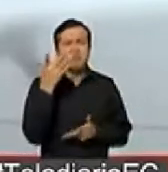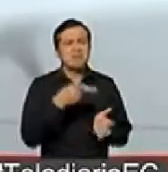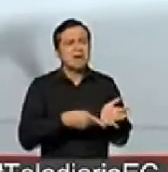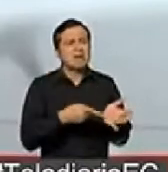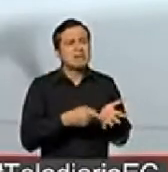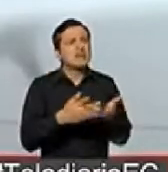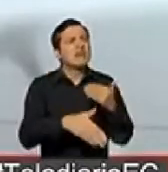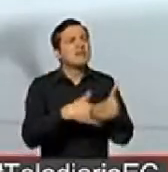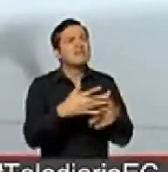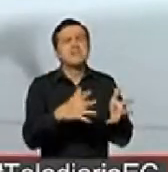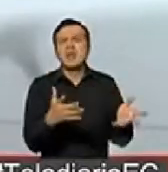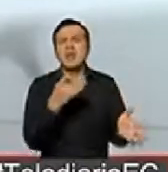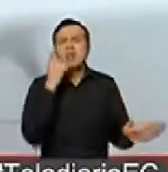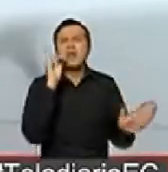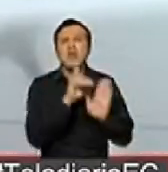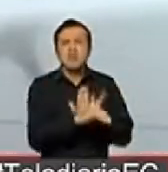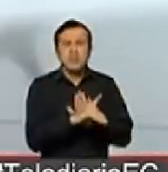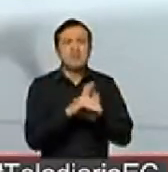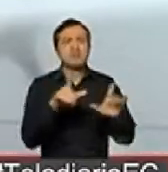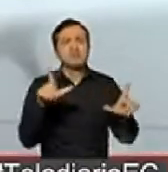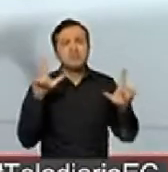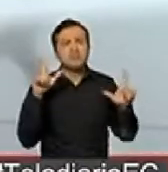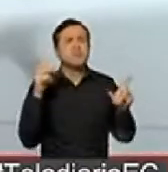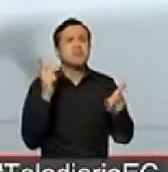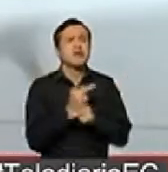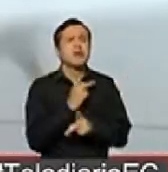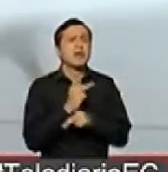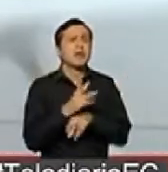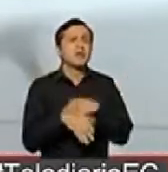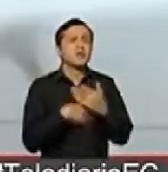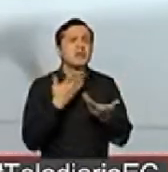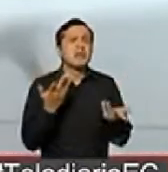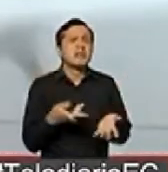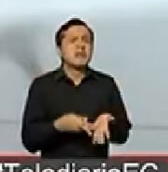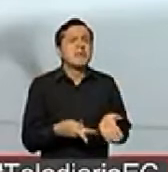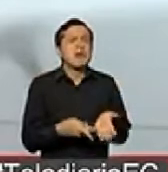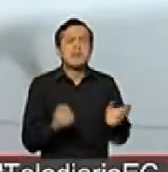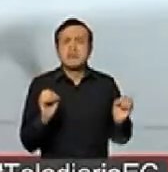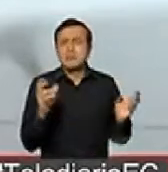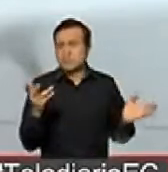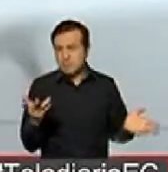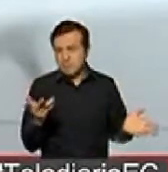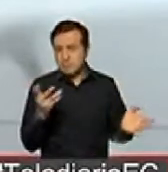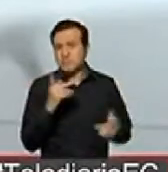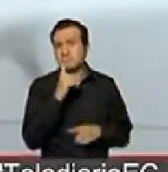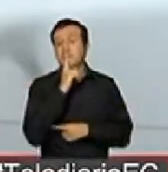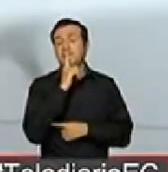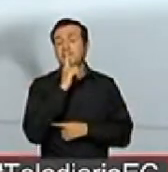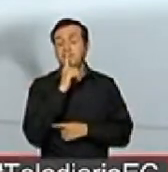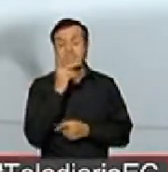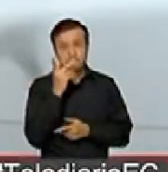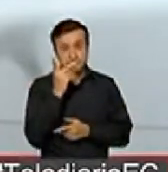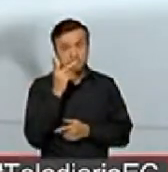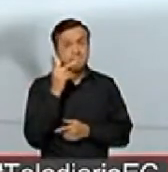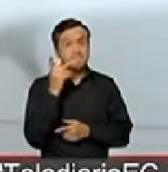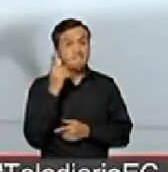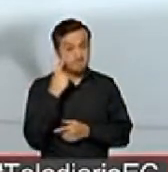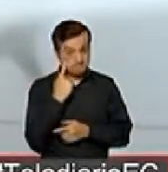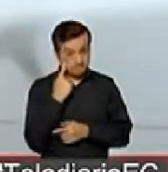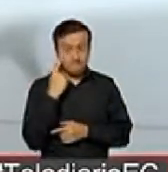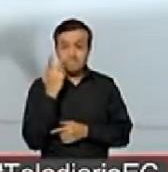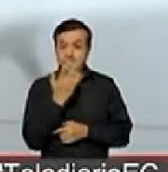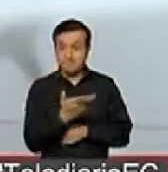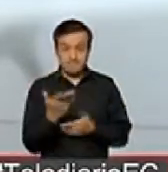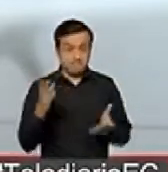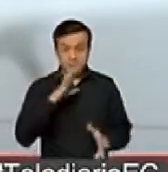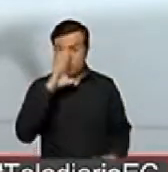nada. Denuncio, me expongo, me pongo en peligro y al final no pasa nada. Entonces creo que es parte de esa articulación de fuerzas